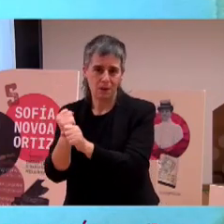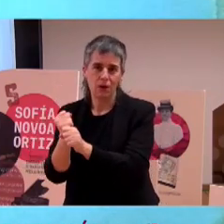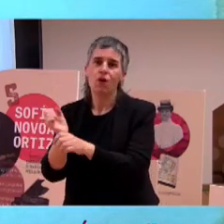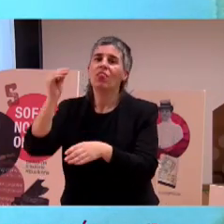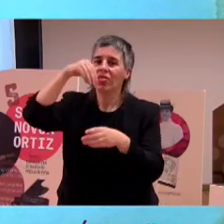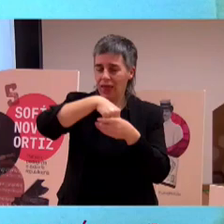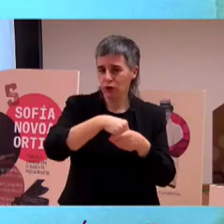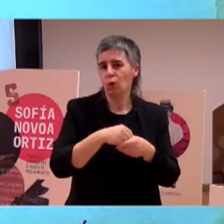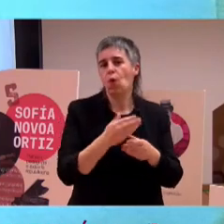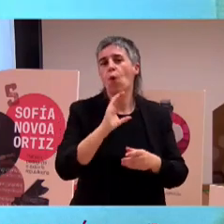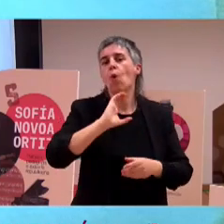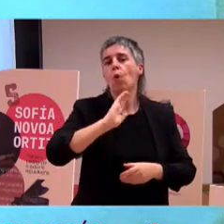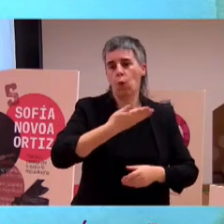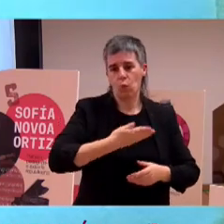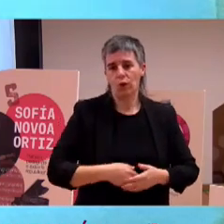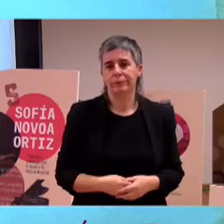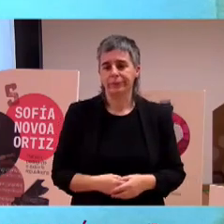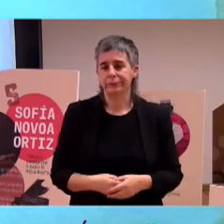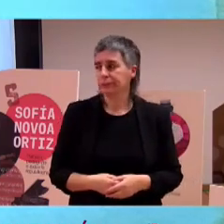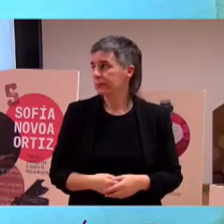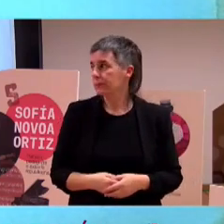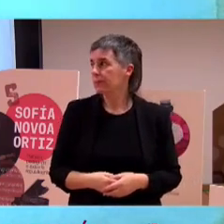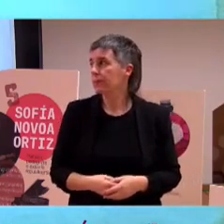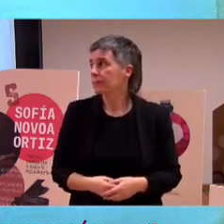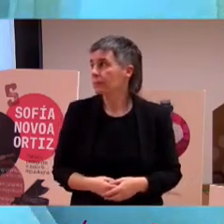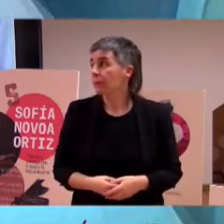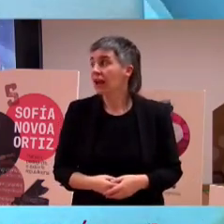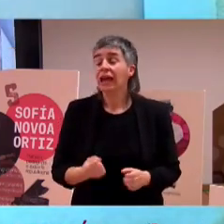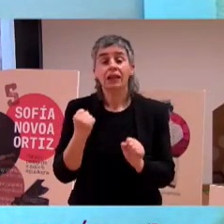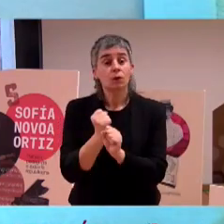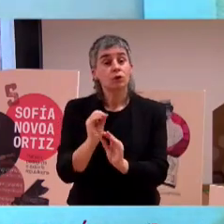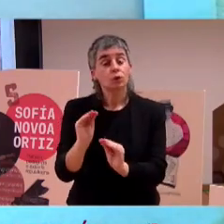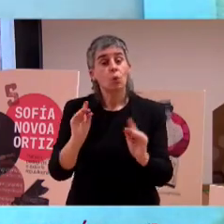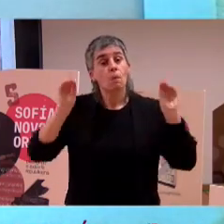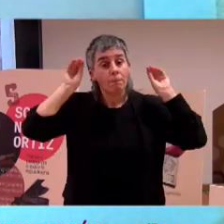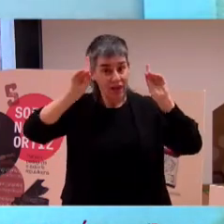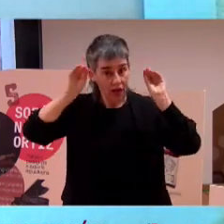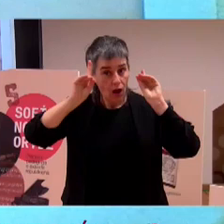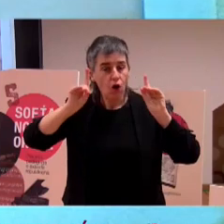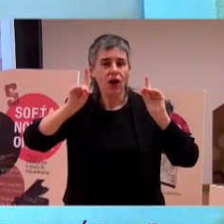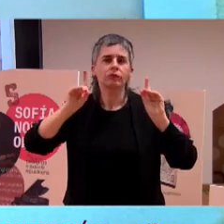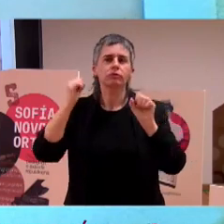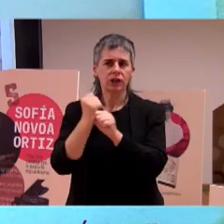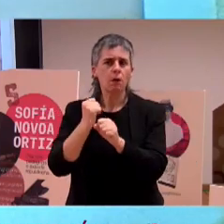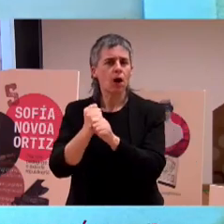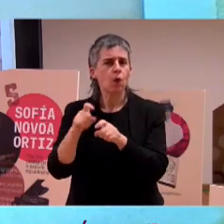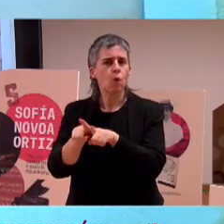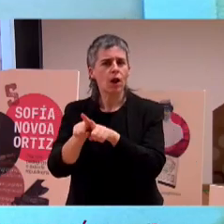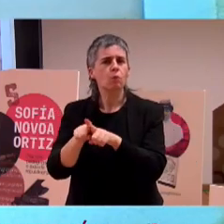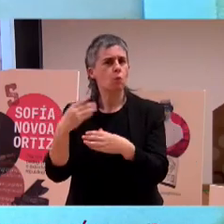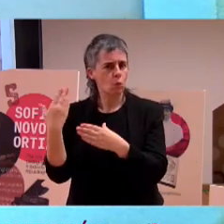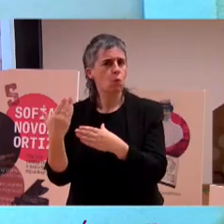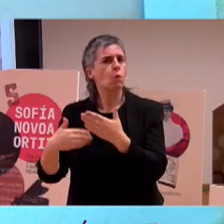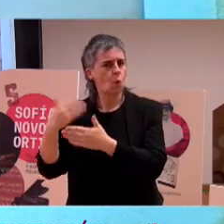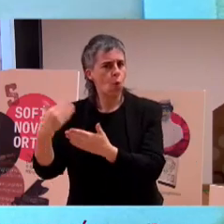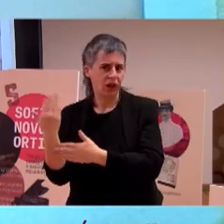nightclub. Como pedagoga, o seu labor supón unha visión sumamente moderna do ensino musical en España,